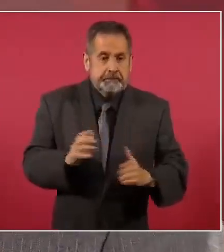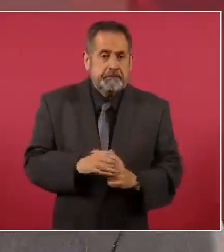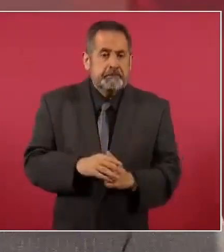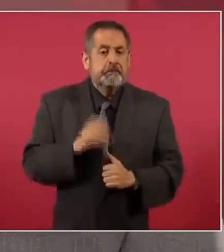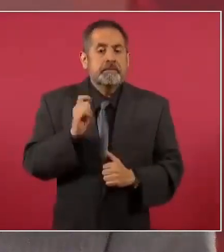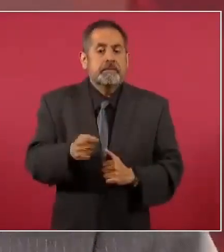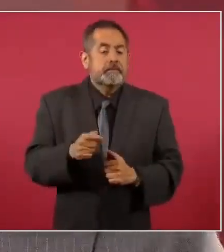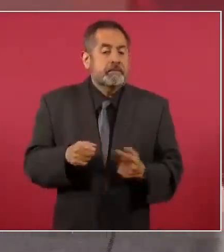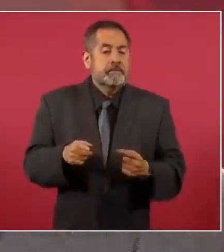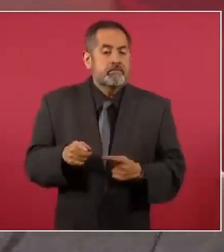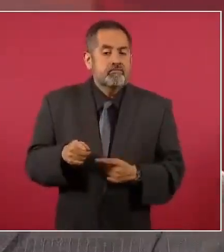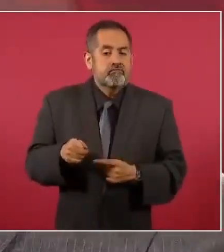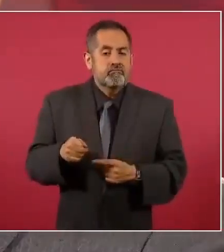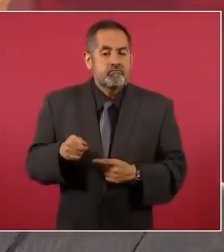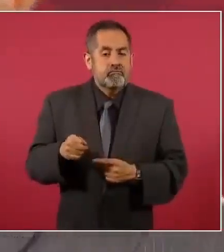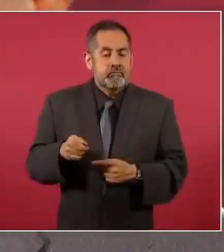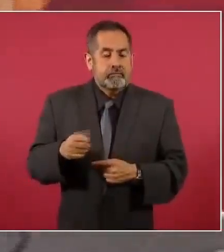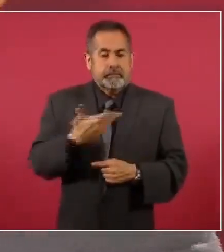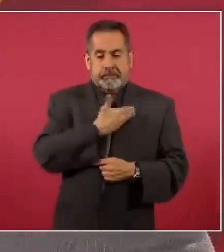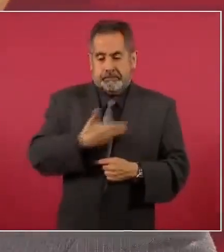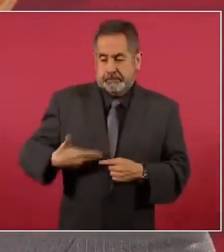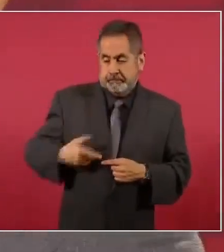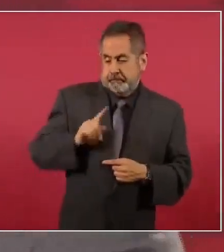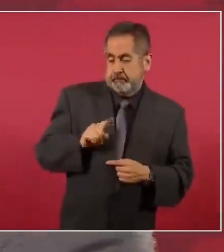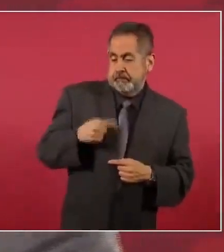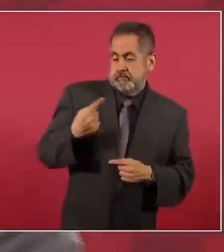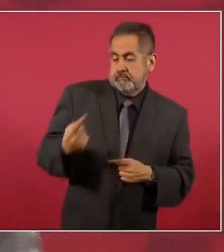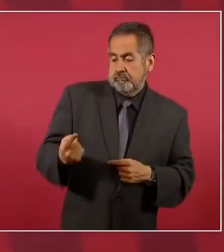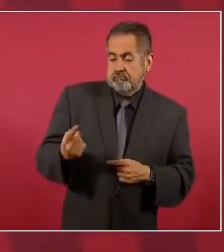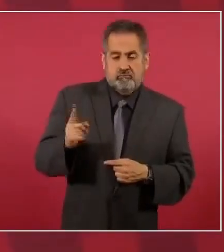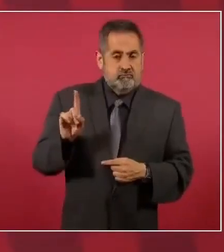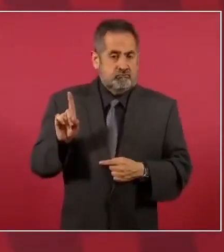de que el hombre fuerte del presidente